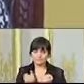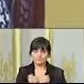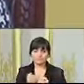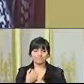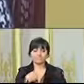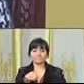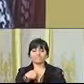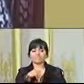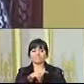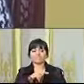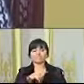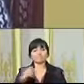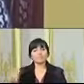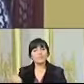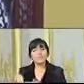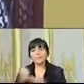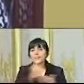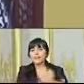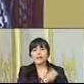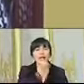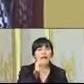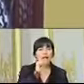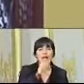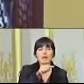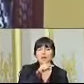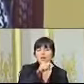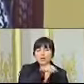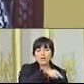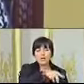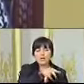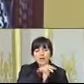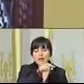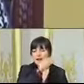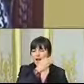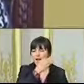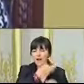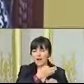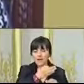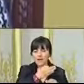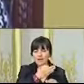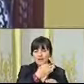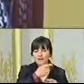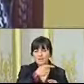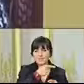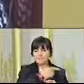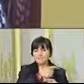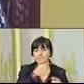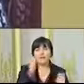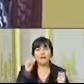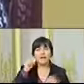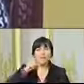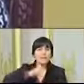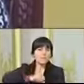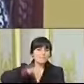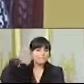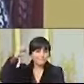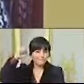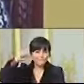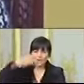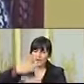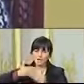sean beneficiarios de algún incentivo que en ese momento tengamos alguna ventanilla abierta para que